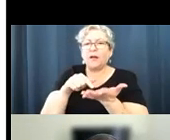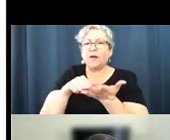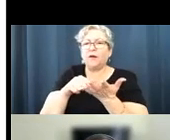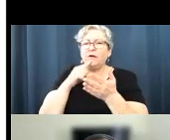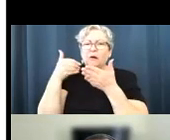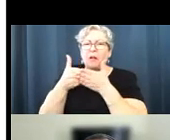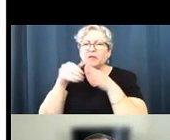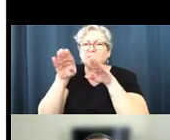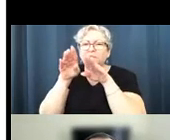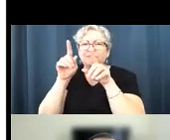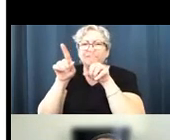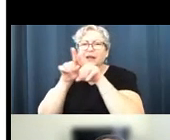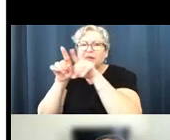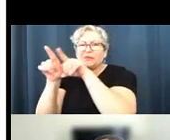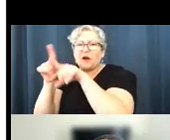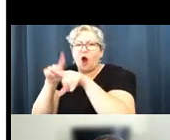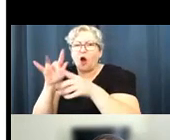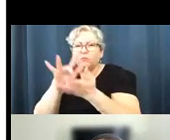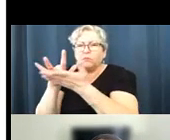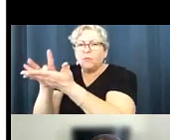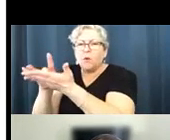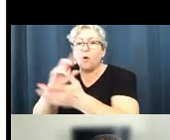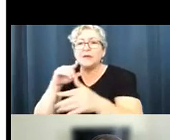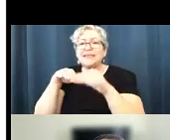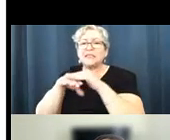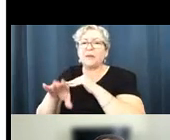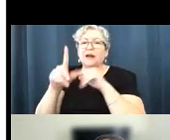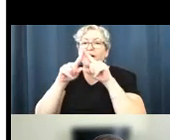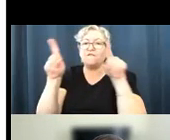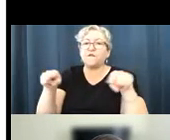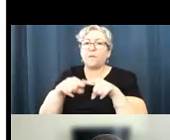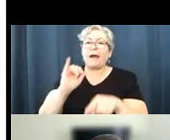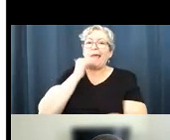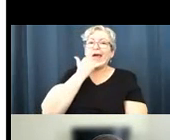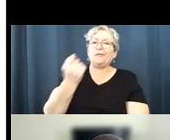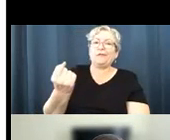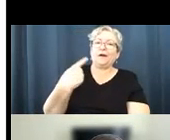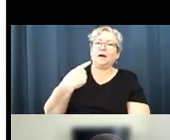está muy chiquito o los botones están muy cerca uno de los otros. O si usted alguna vez envía